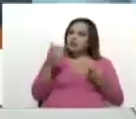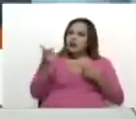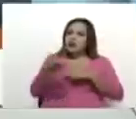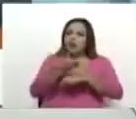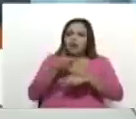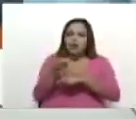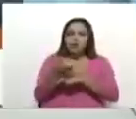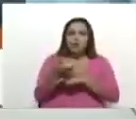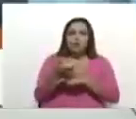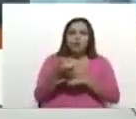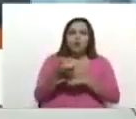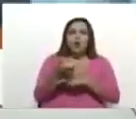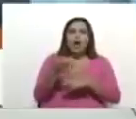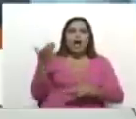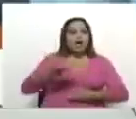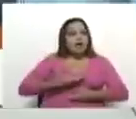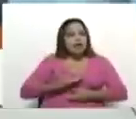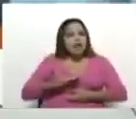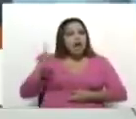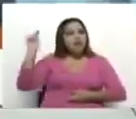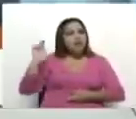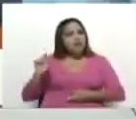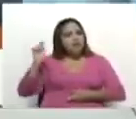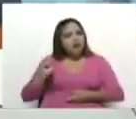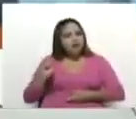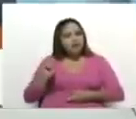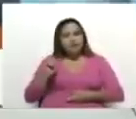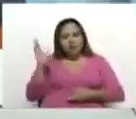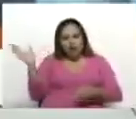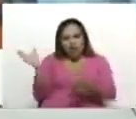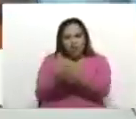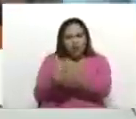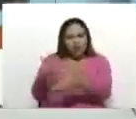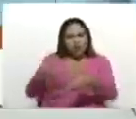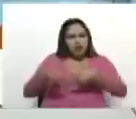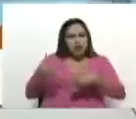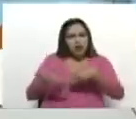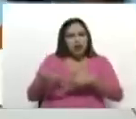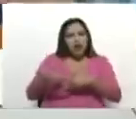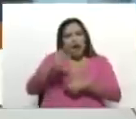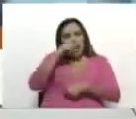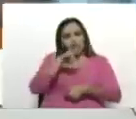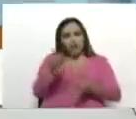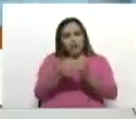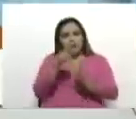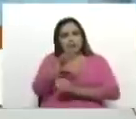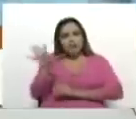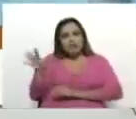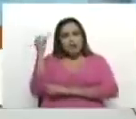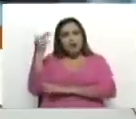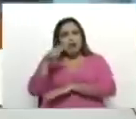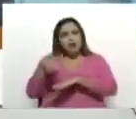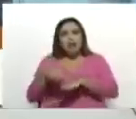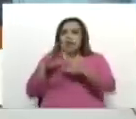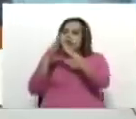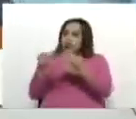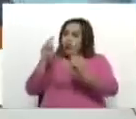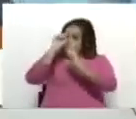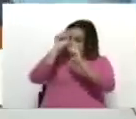alcaldías no han ganado diputaciones no ganaron la asamblea nacional en el año de 2015 y todo eso se le reconoció hoy por